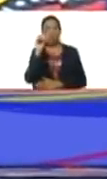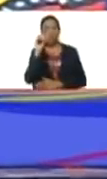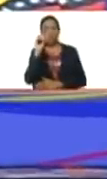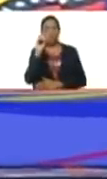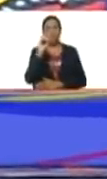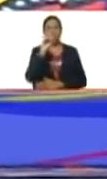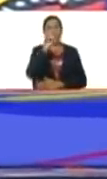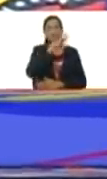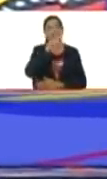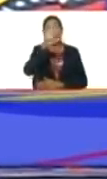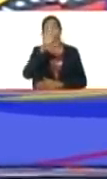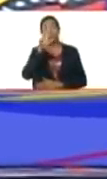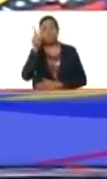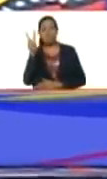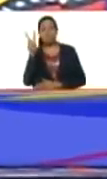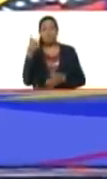352